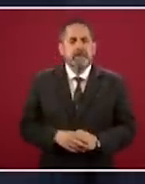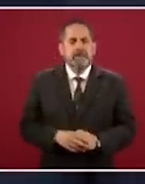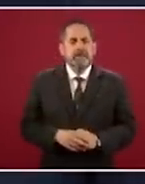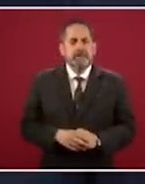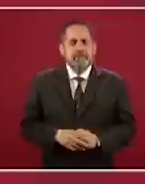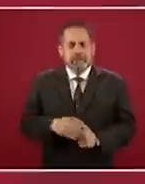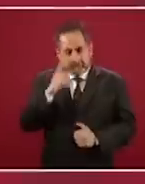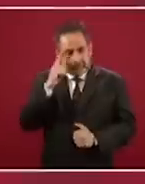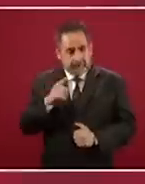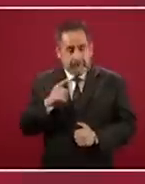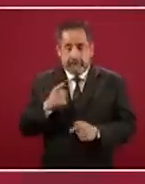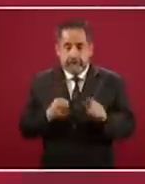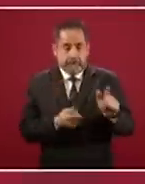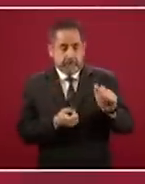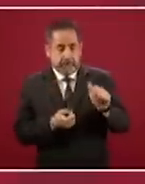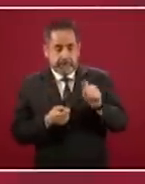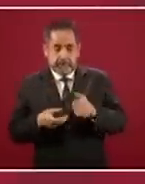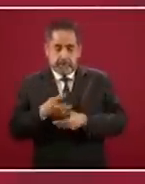tener los fondos